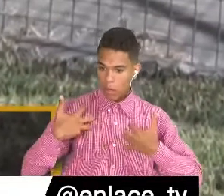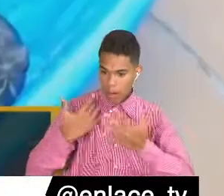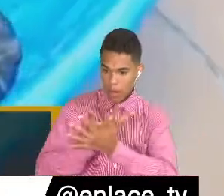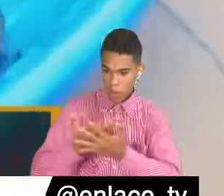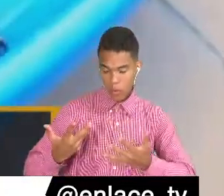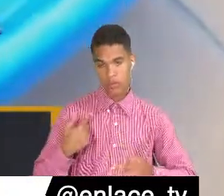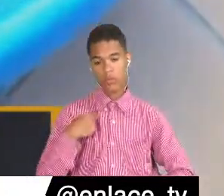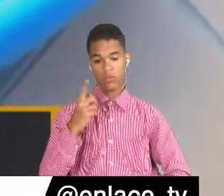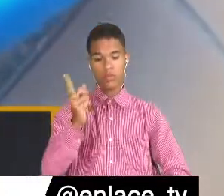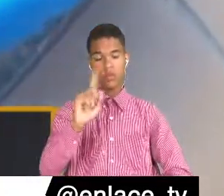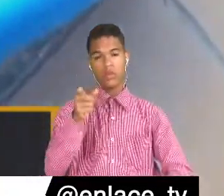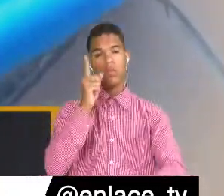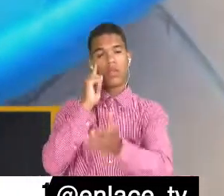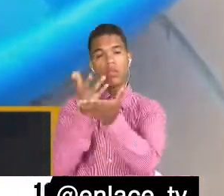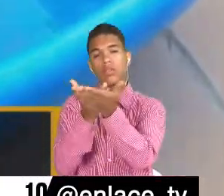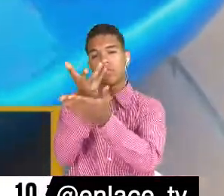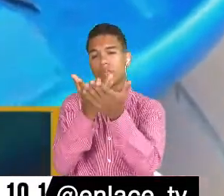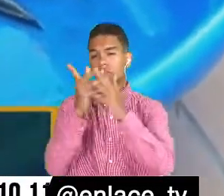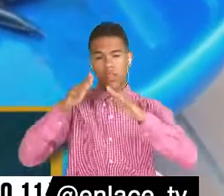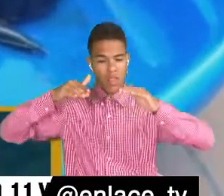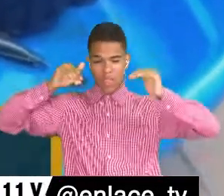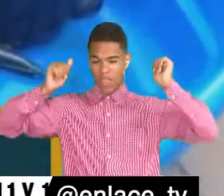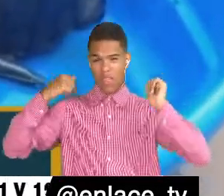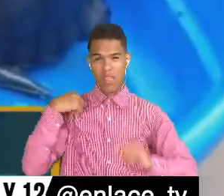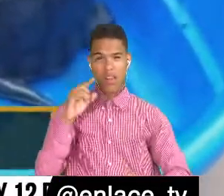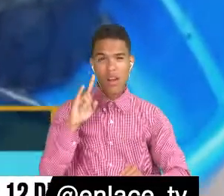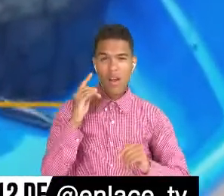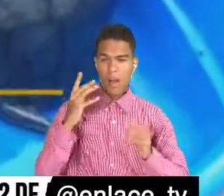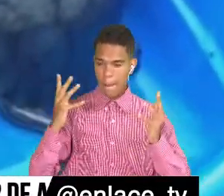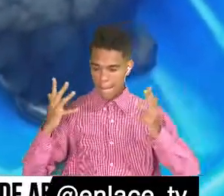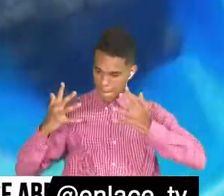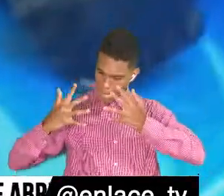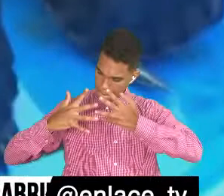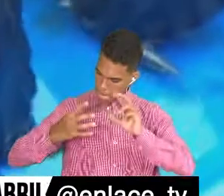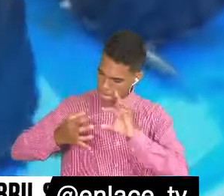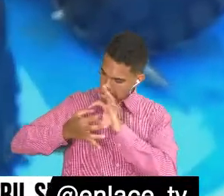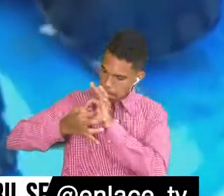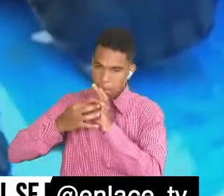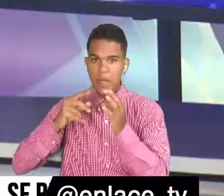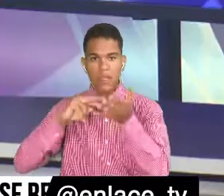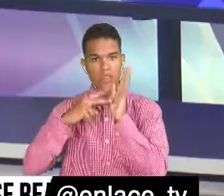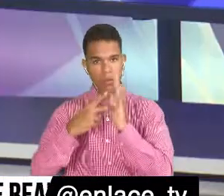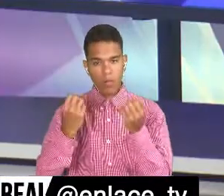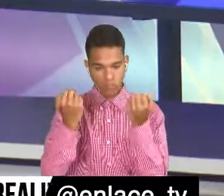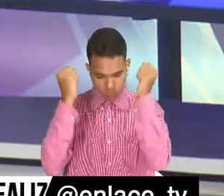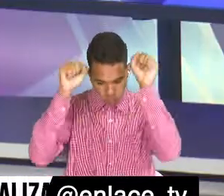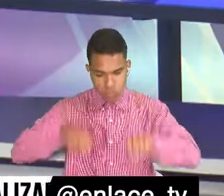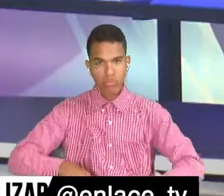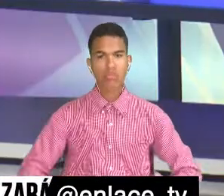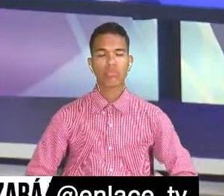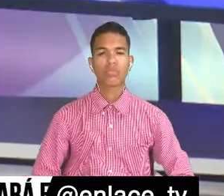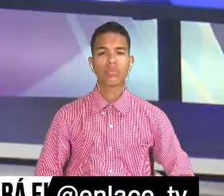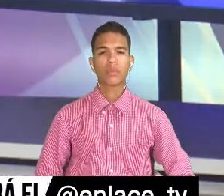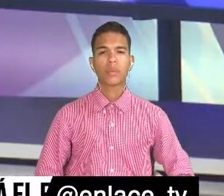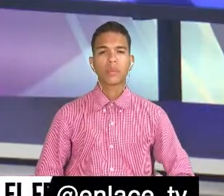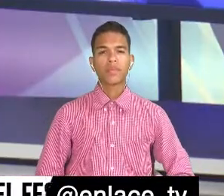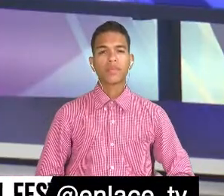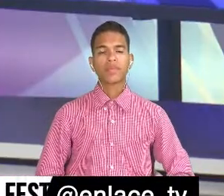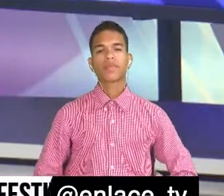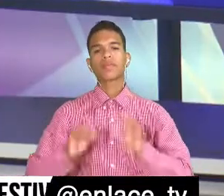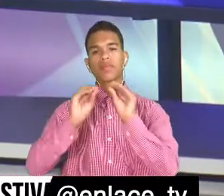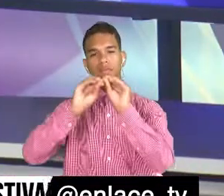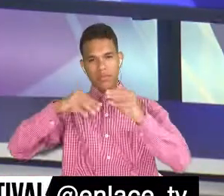estos comportamientos y si se trabaja de manera conjunta, es posible lograrlo. Consejo Municipal para la